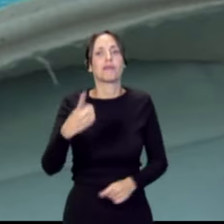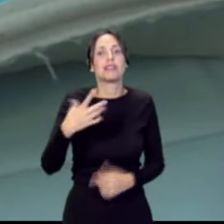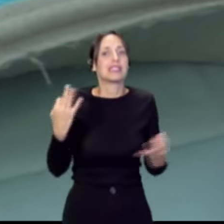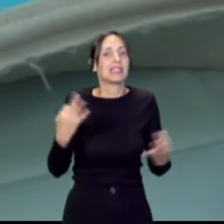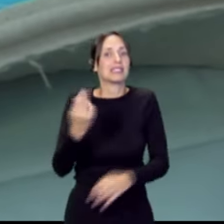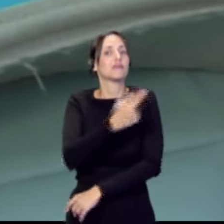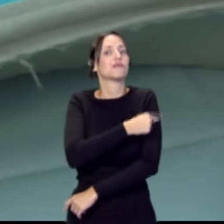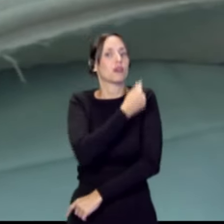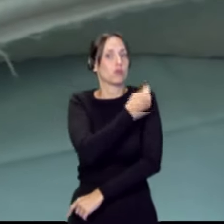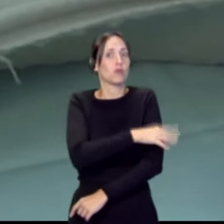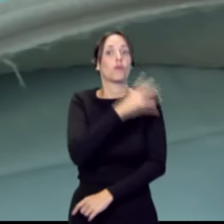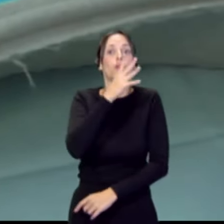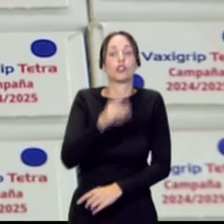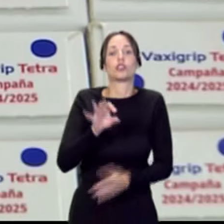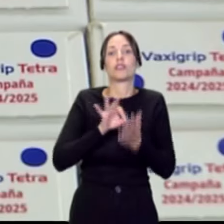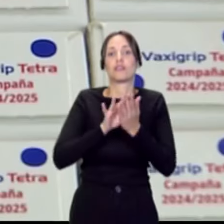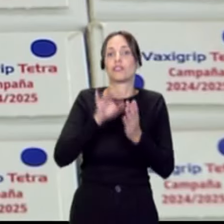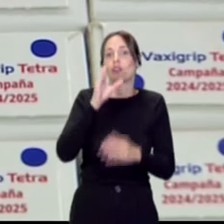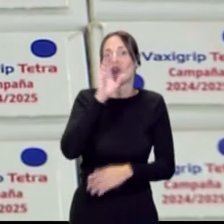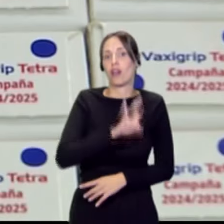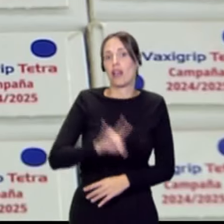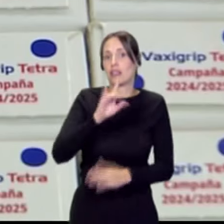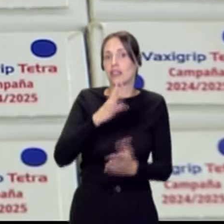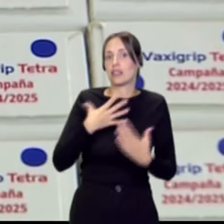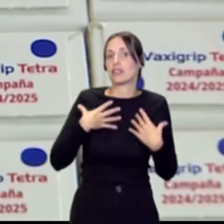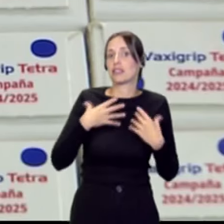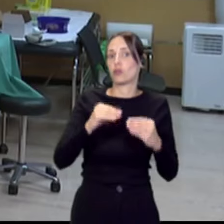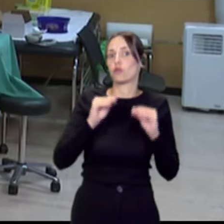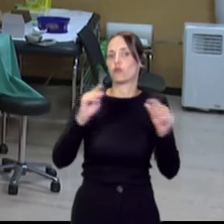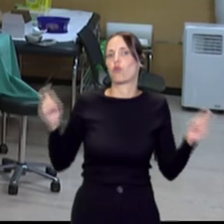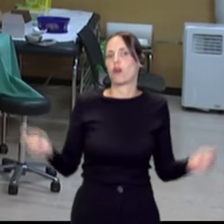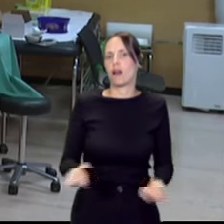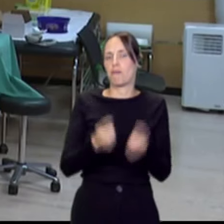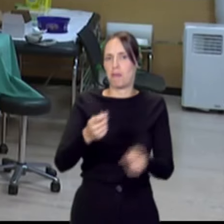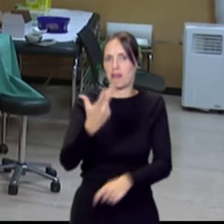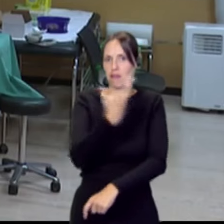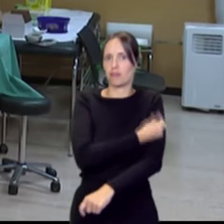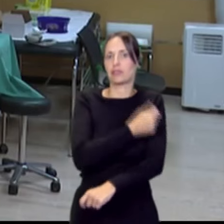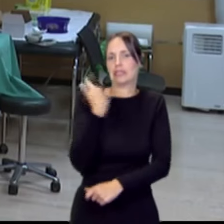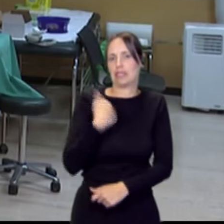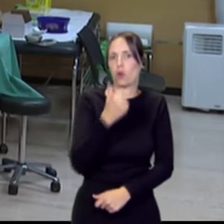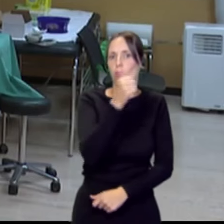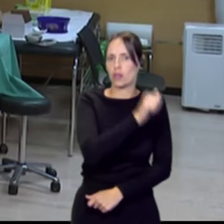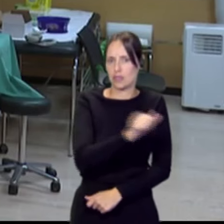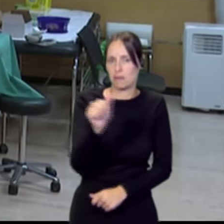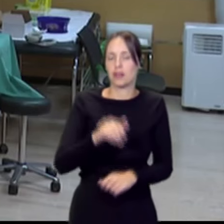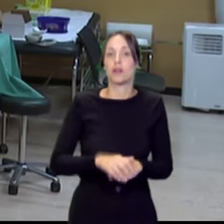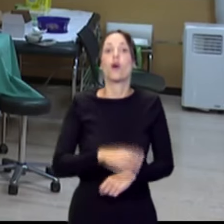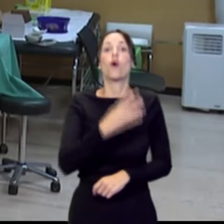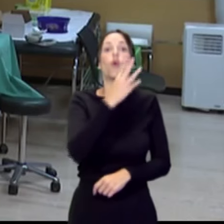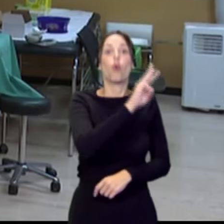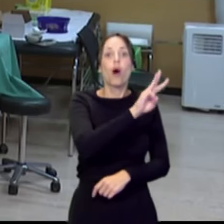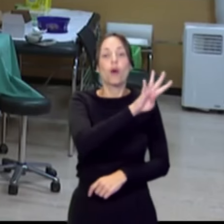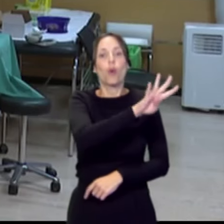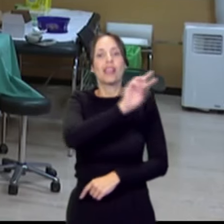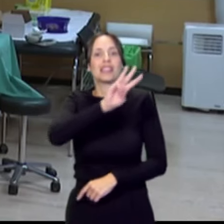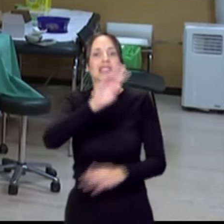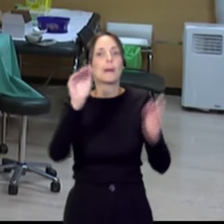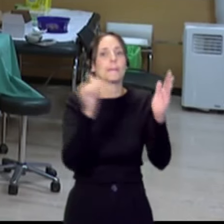Canario de Salud lleva con su campaña anual activa una semana. Llevamos 43.000 dosis de la gripe puestas